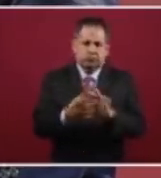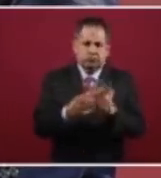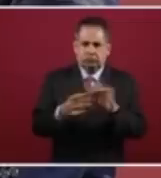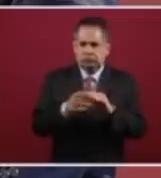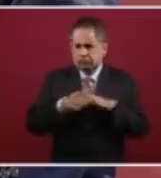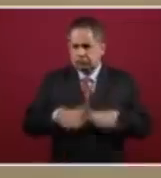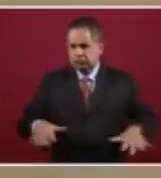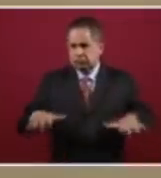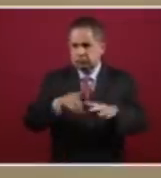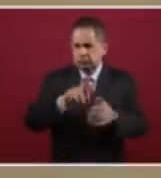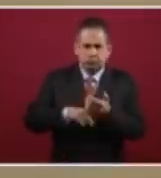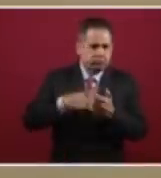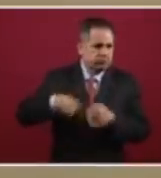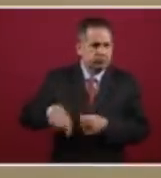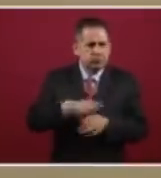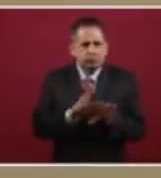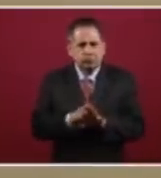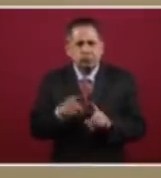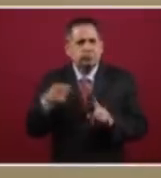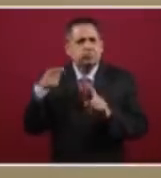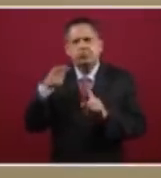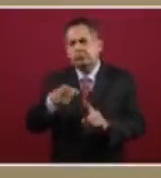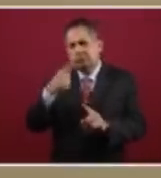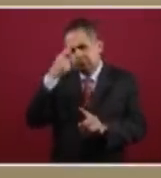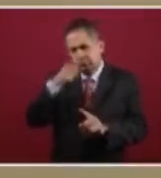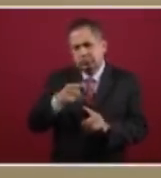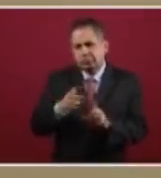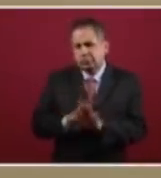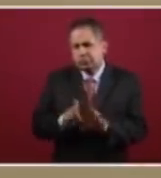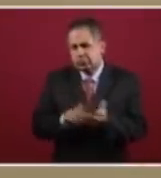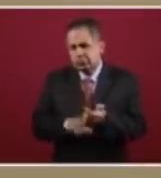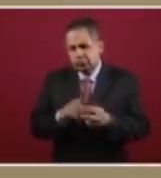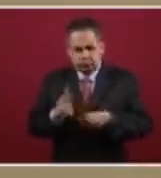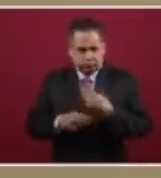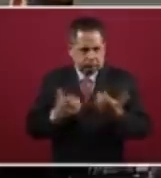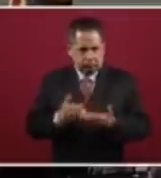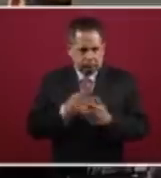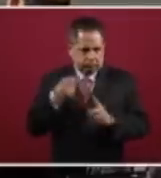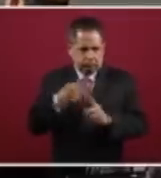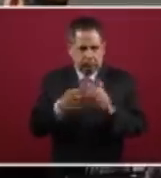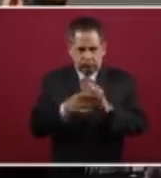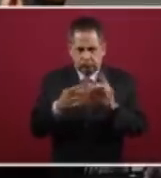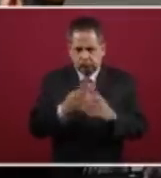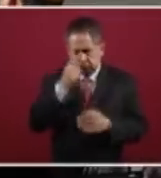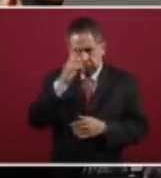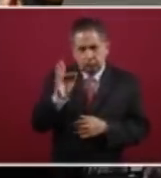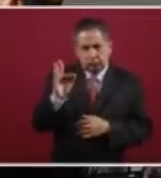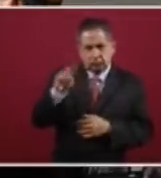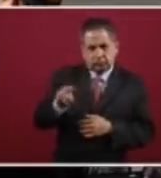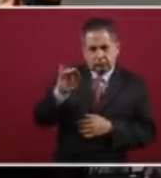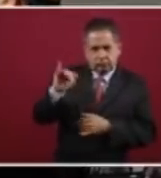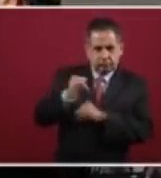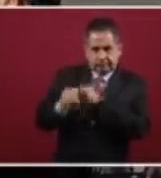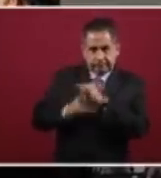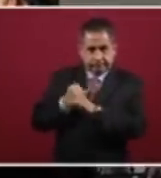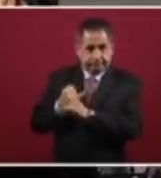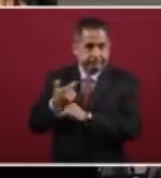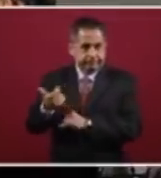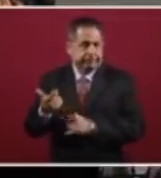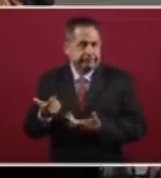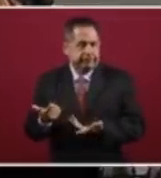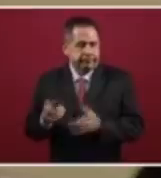de a pie ¿cuál es ese objetivo o por qué se hace esa solicitud al Fondo Monetario? Porque obviamente